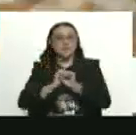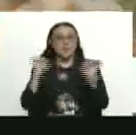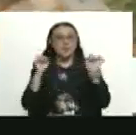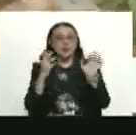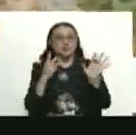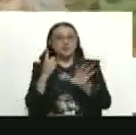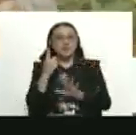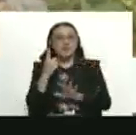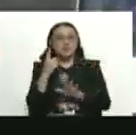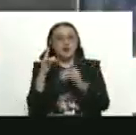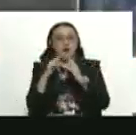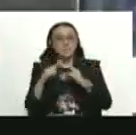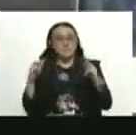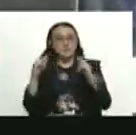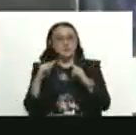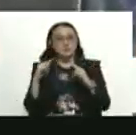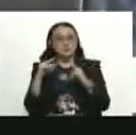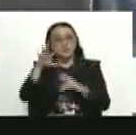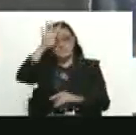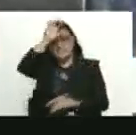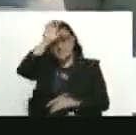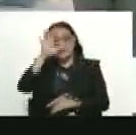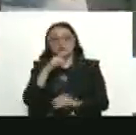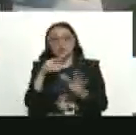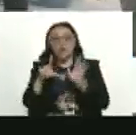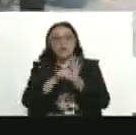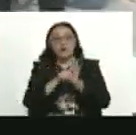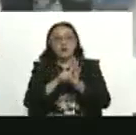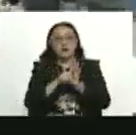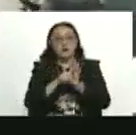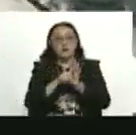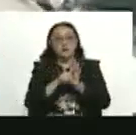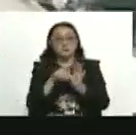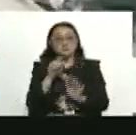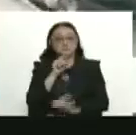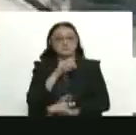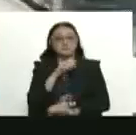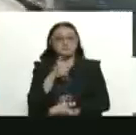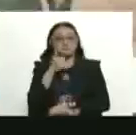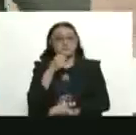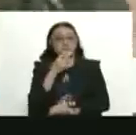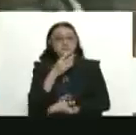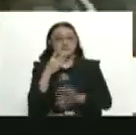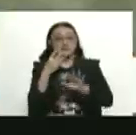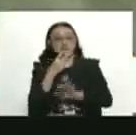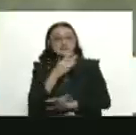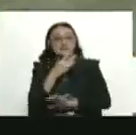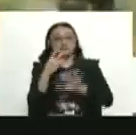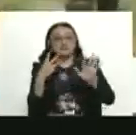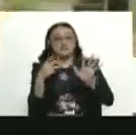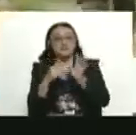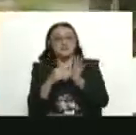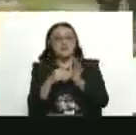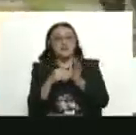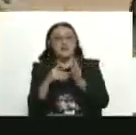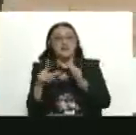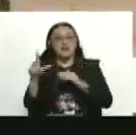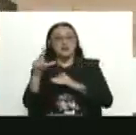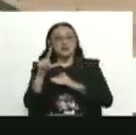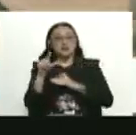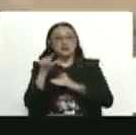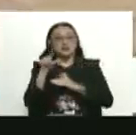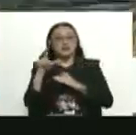campamentos de minería ilegal, 46 estructuras logísticas, 37.000 litros de combustible y más de 18 toneladas